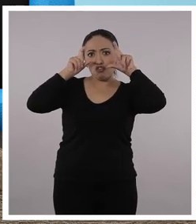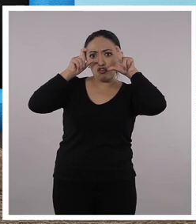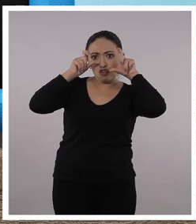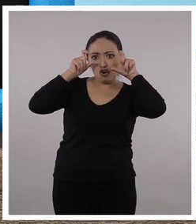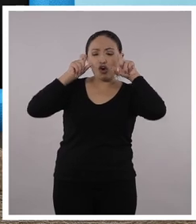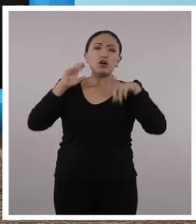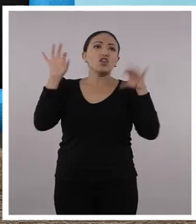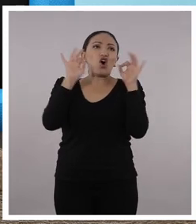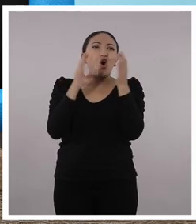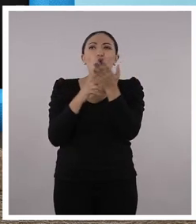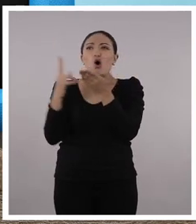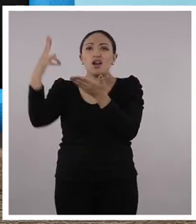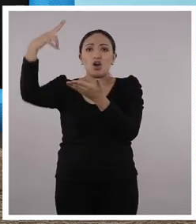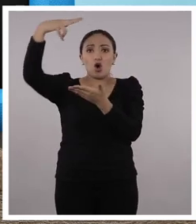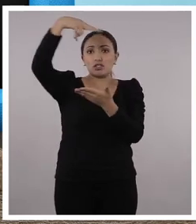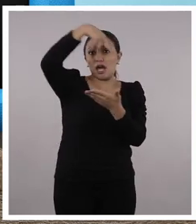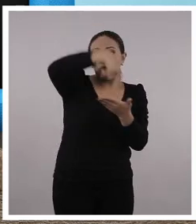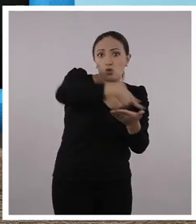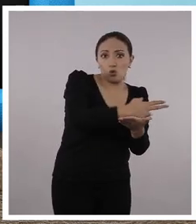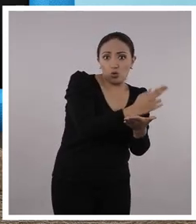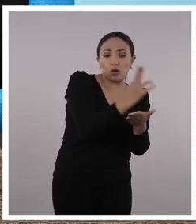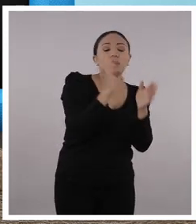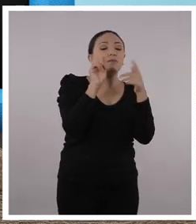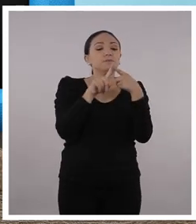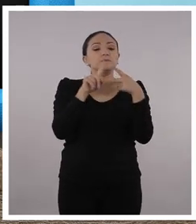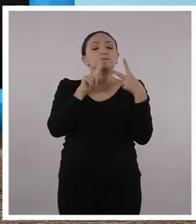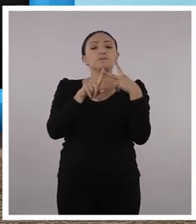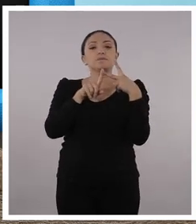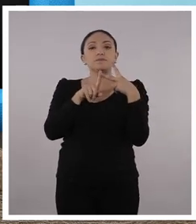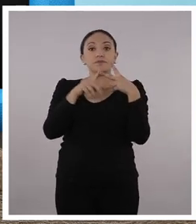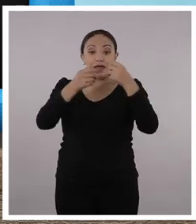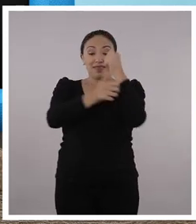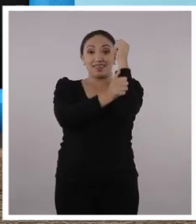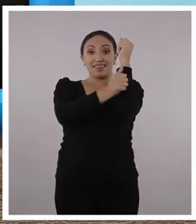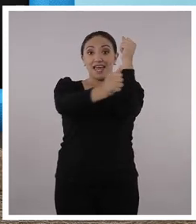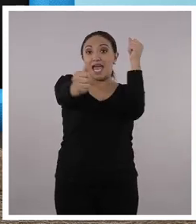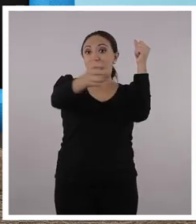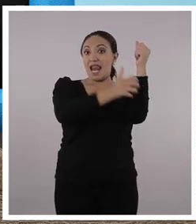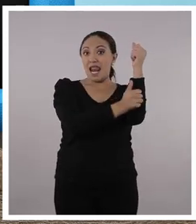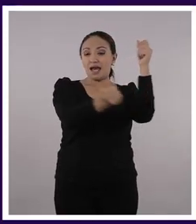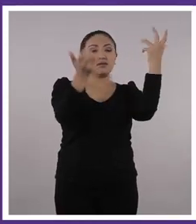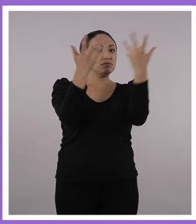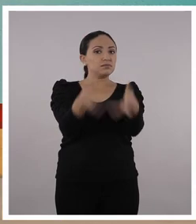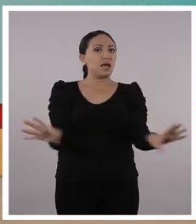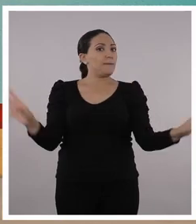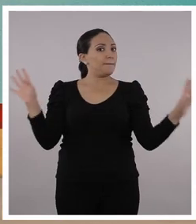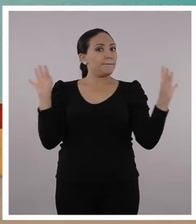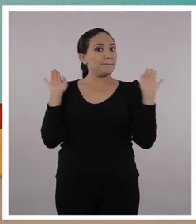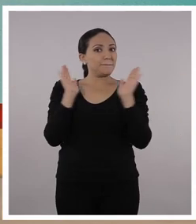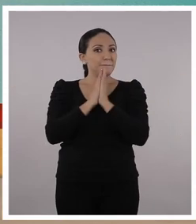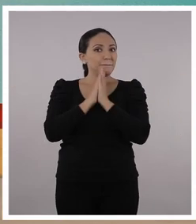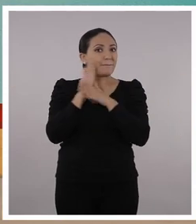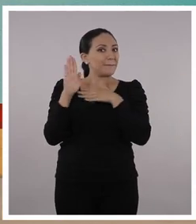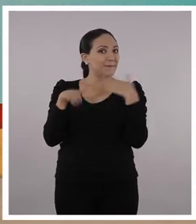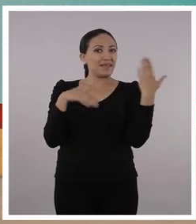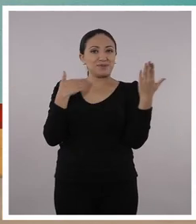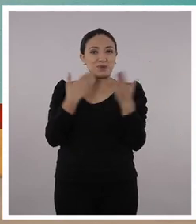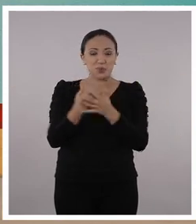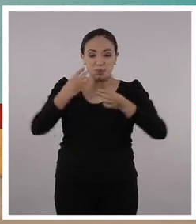O pueden ser recortes de revistas, ajá. También necesitamos tela. Y eso sería todo para